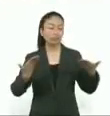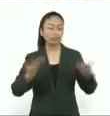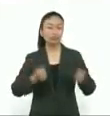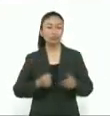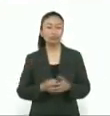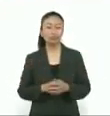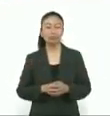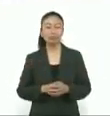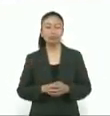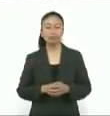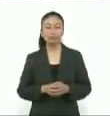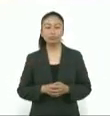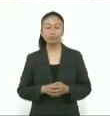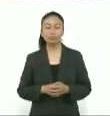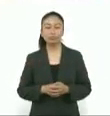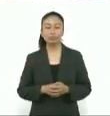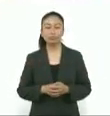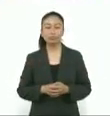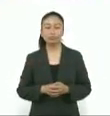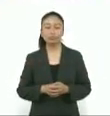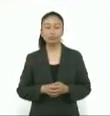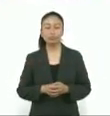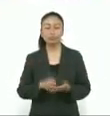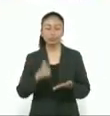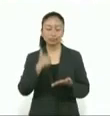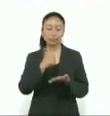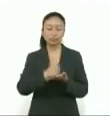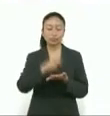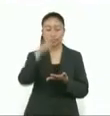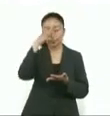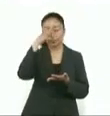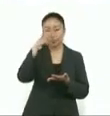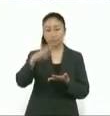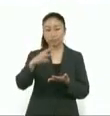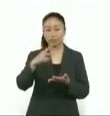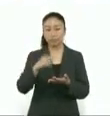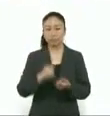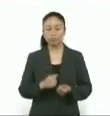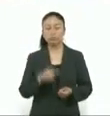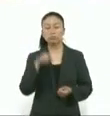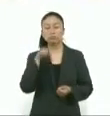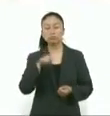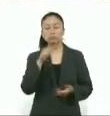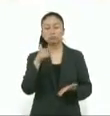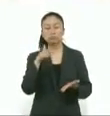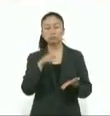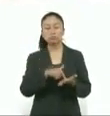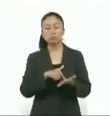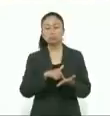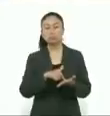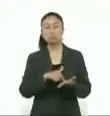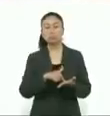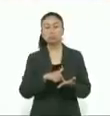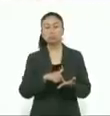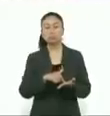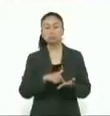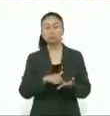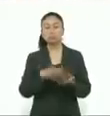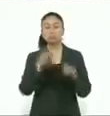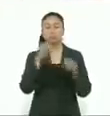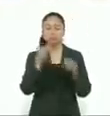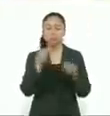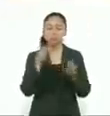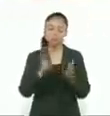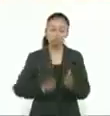Yo también. La Ciudad de México es una ciudad de muchas primeras